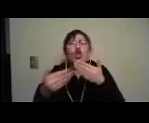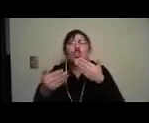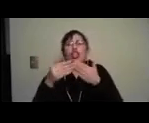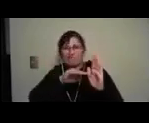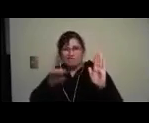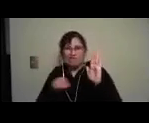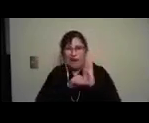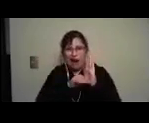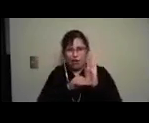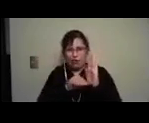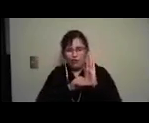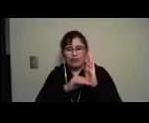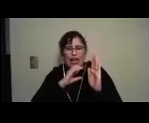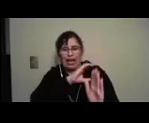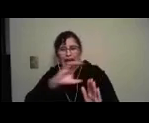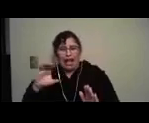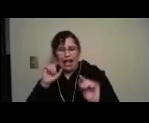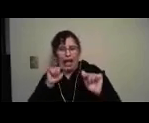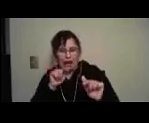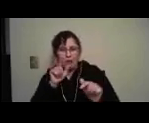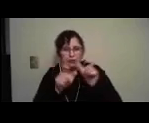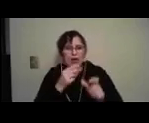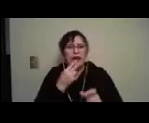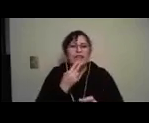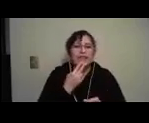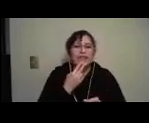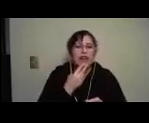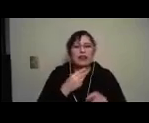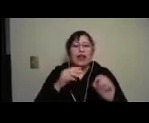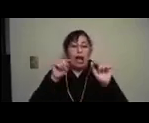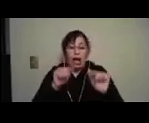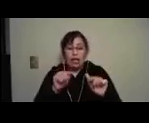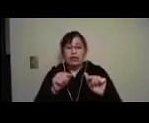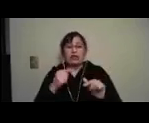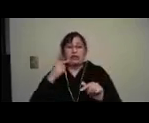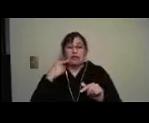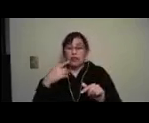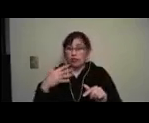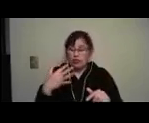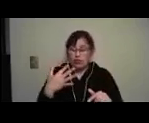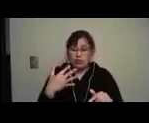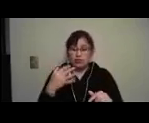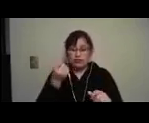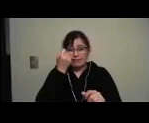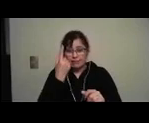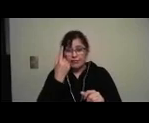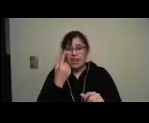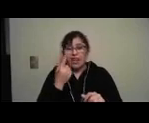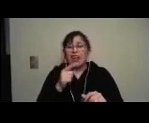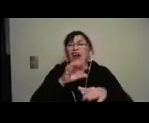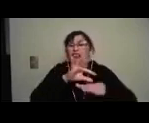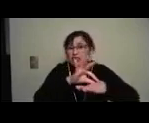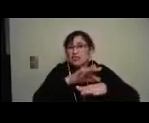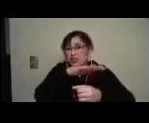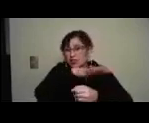constituyen determinantes sociales para la condición de salud. ¿Ya? Entonces, con esto es importante destacar que las personas que tienen